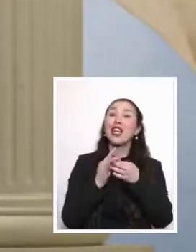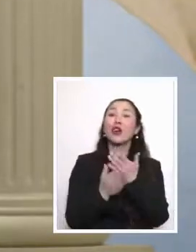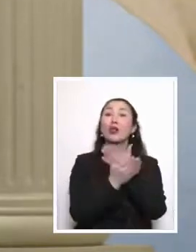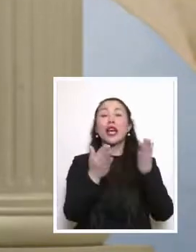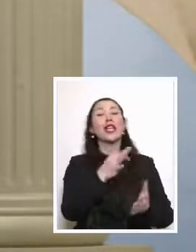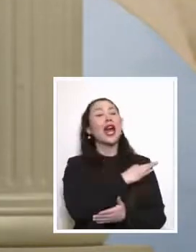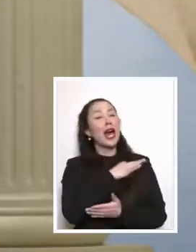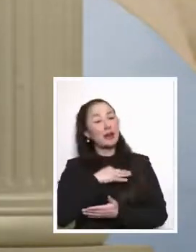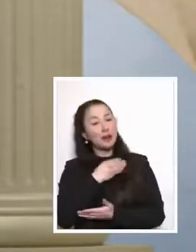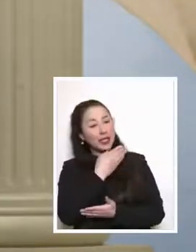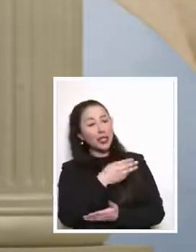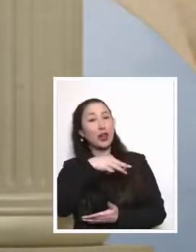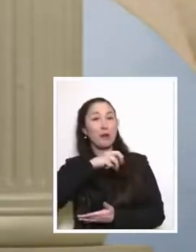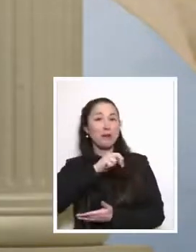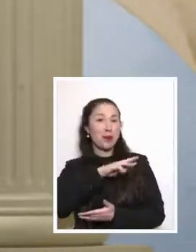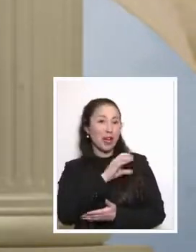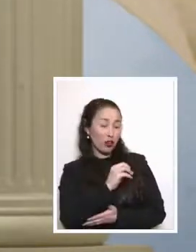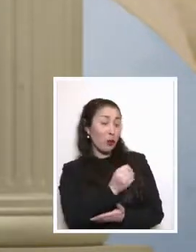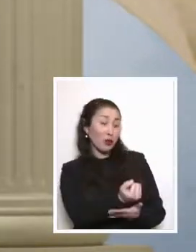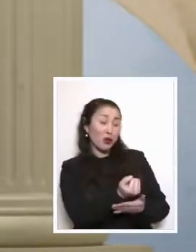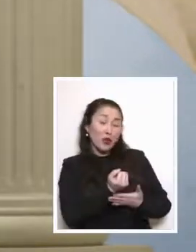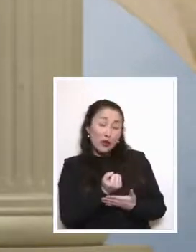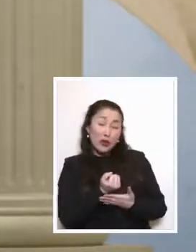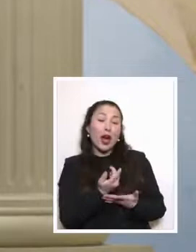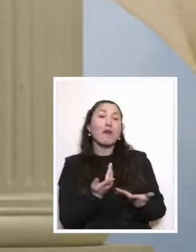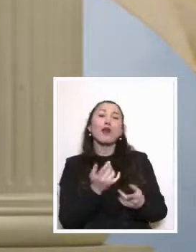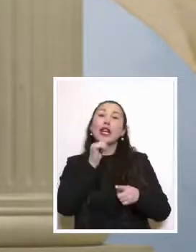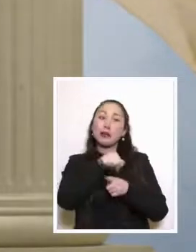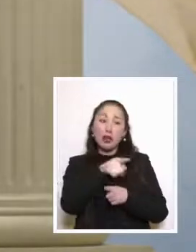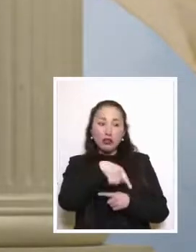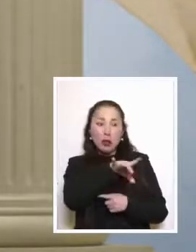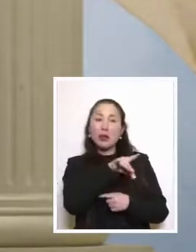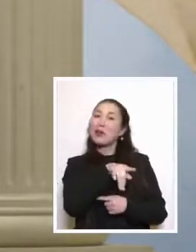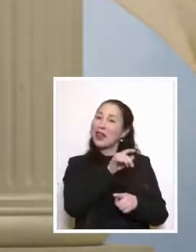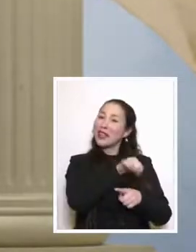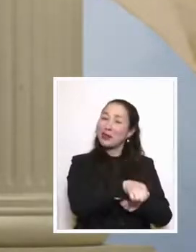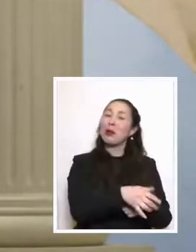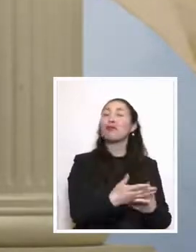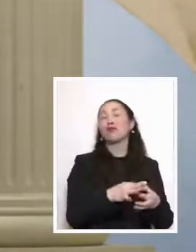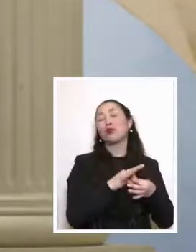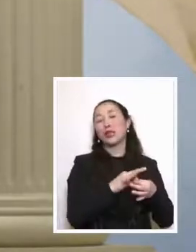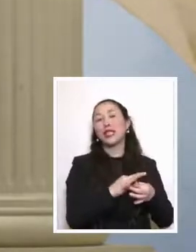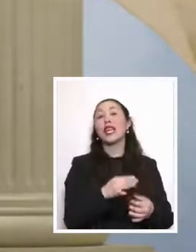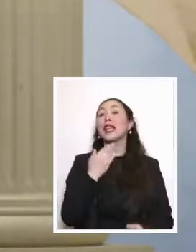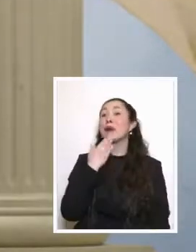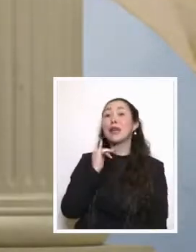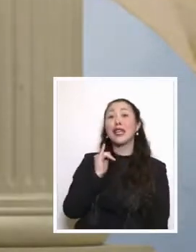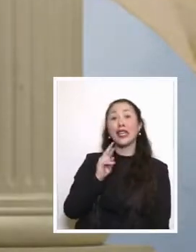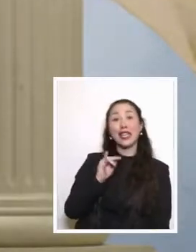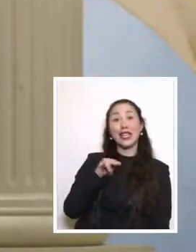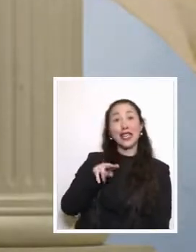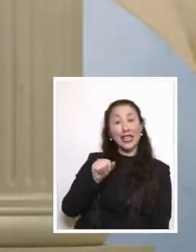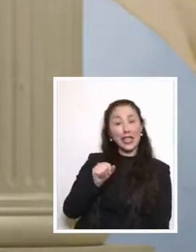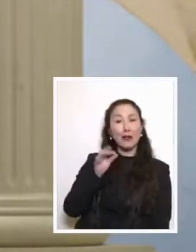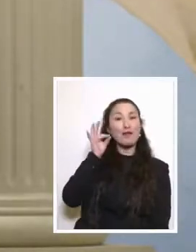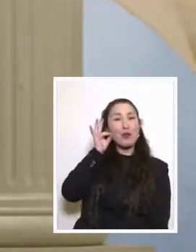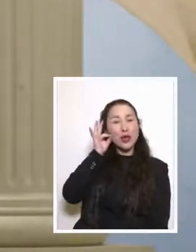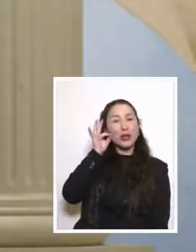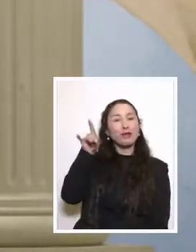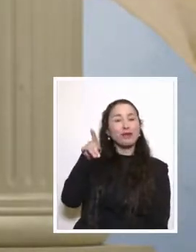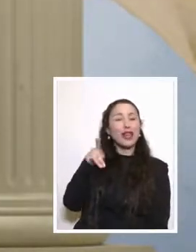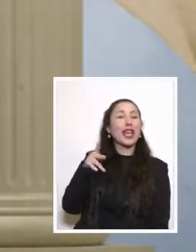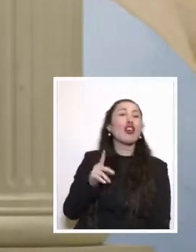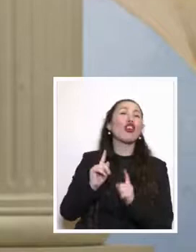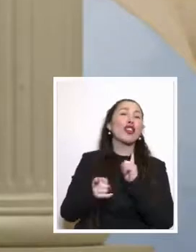ministro Marco Antonio Ávila por su colaboración y por aceptar esta invitación. También a la señora Irina Caramanos, a